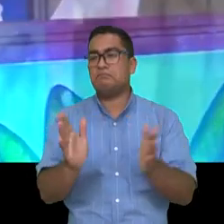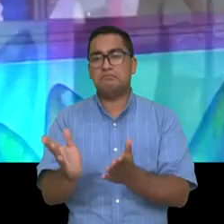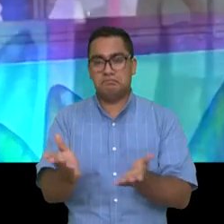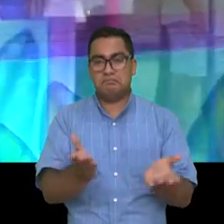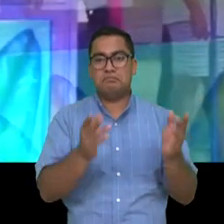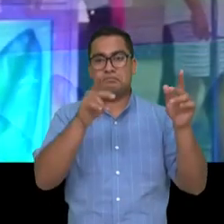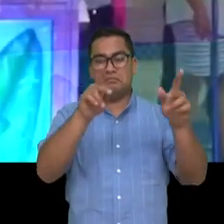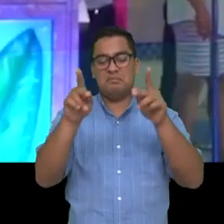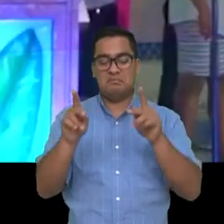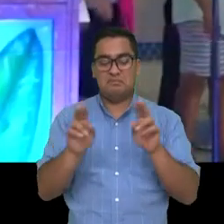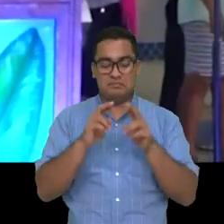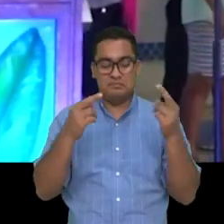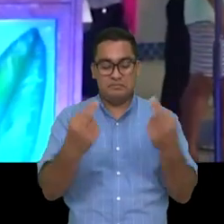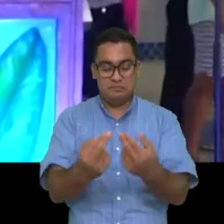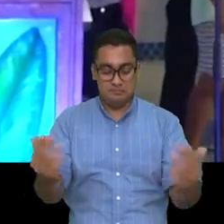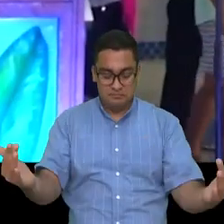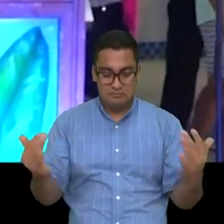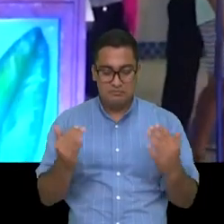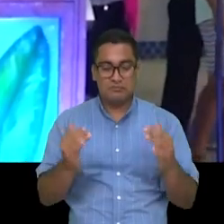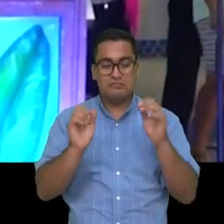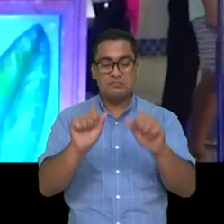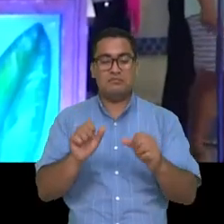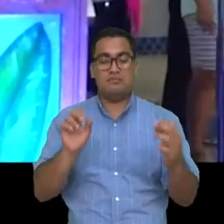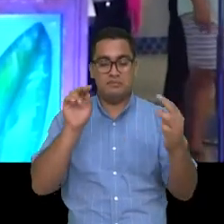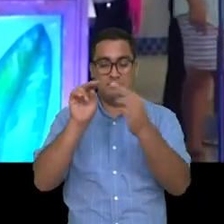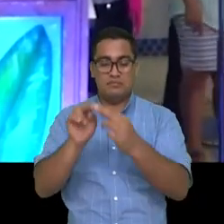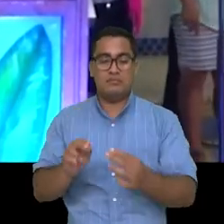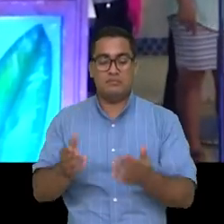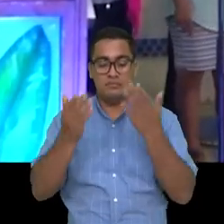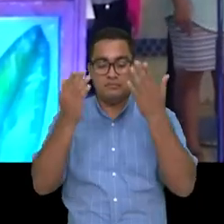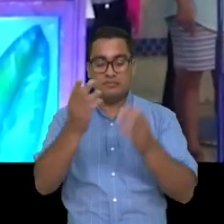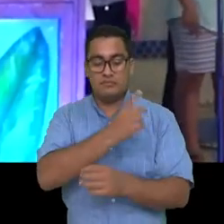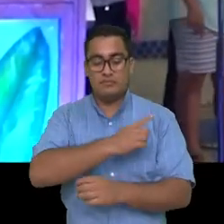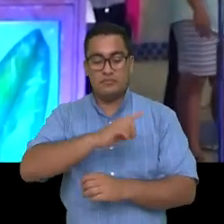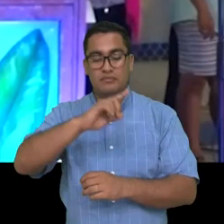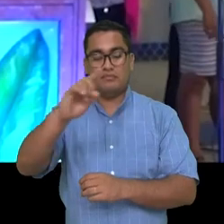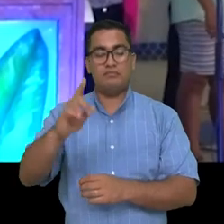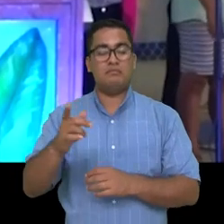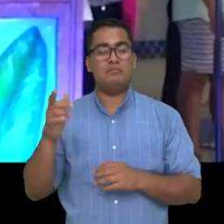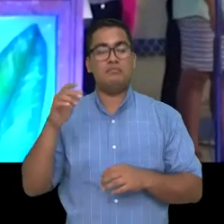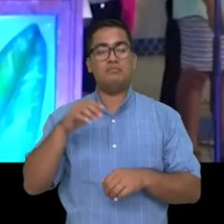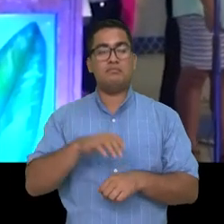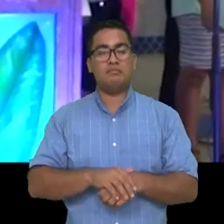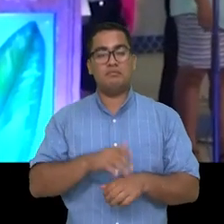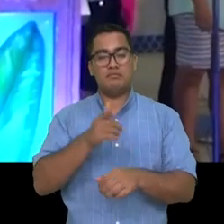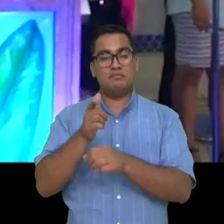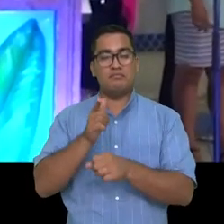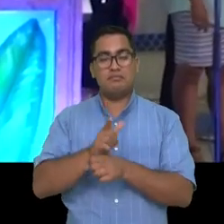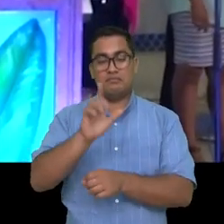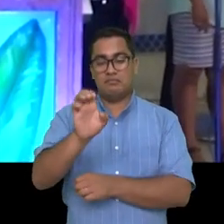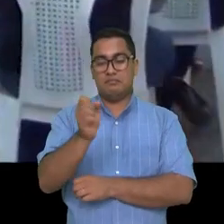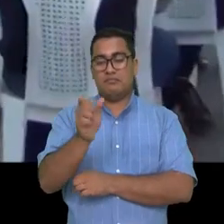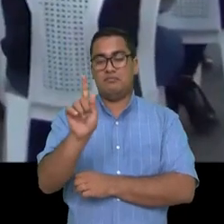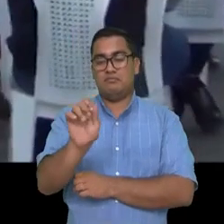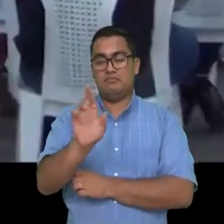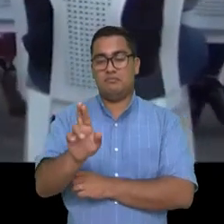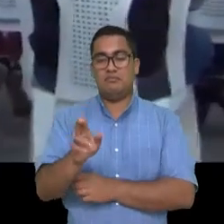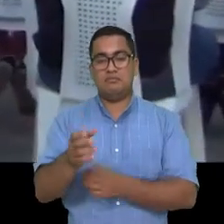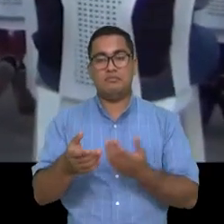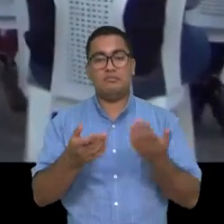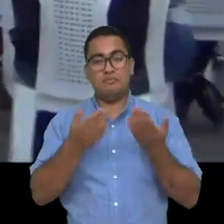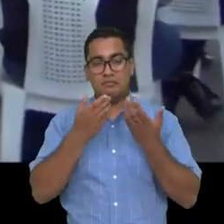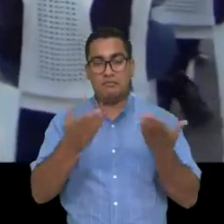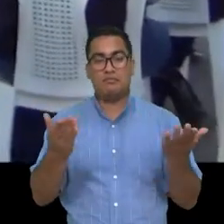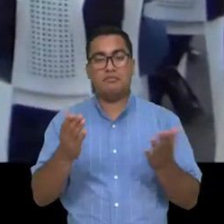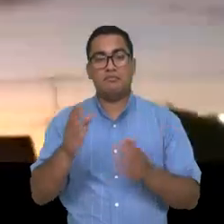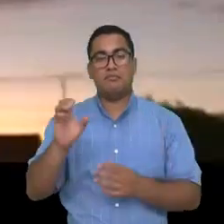que las personas puedan mantener su cercanía con el Todopoderoso en todo momento. Con cámara de Lester Mora, para el canal parlamentario,